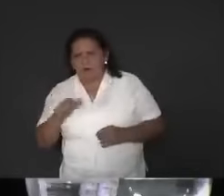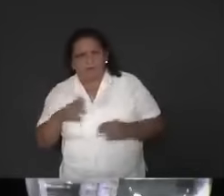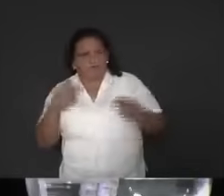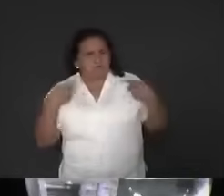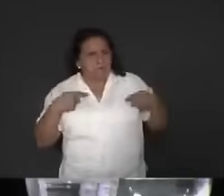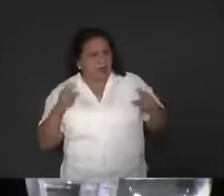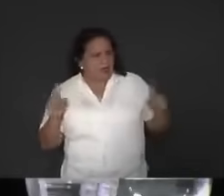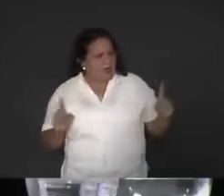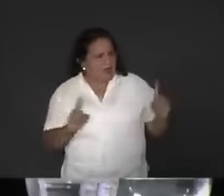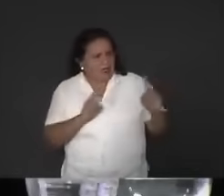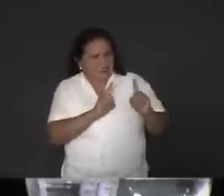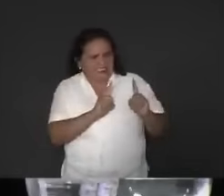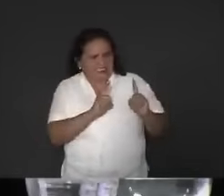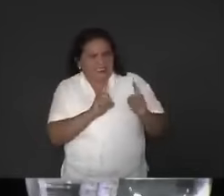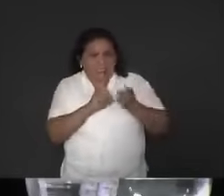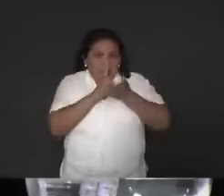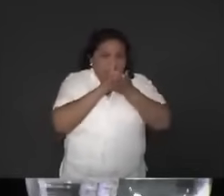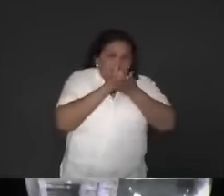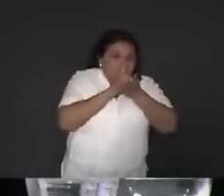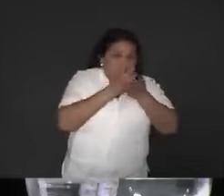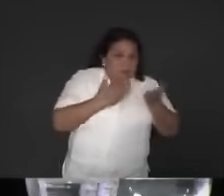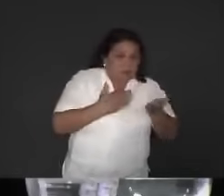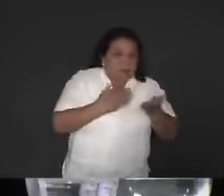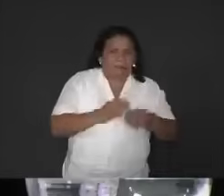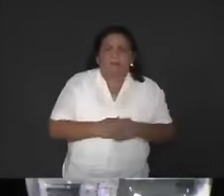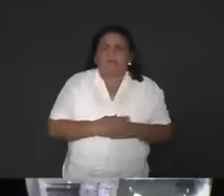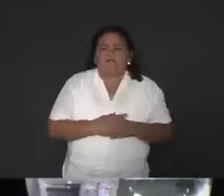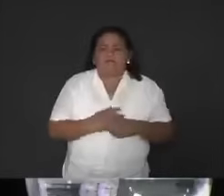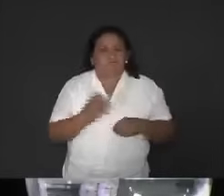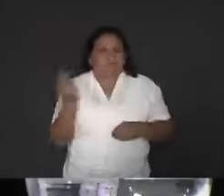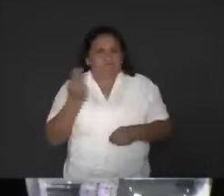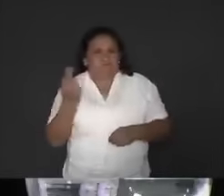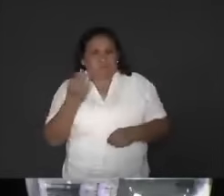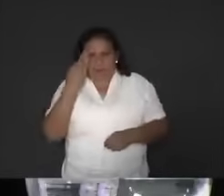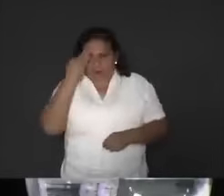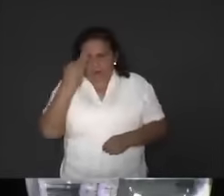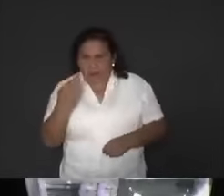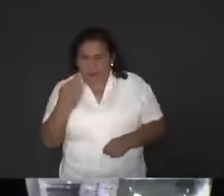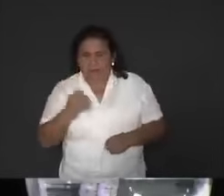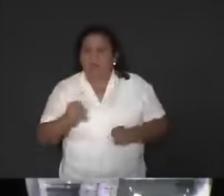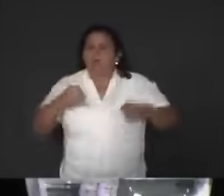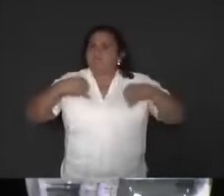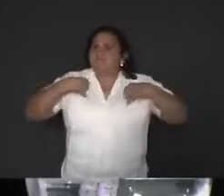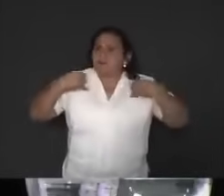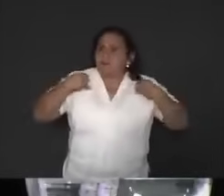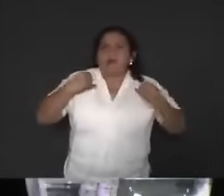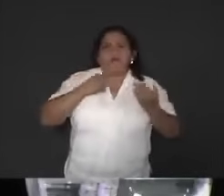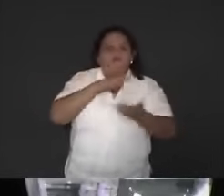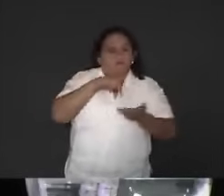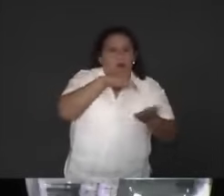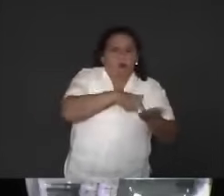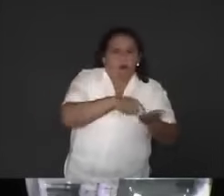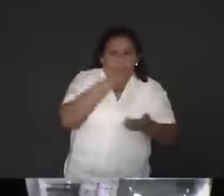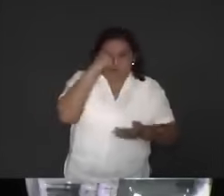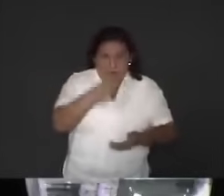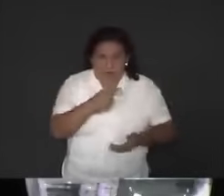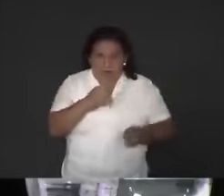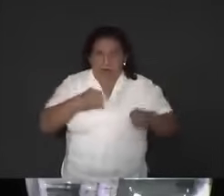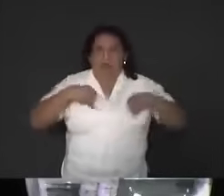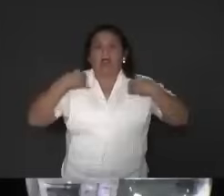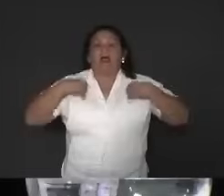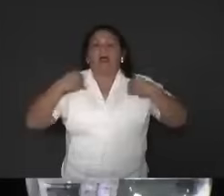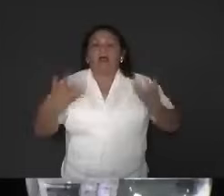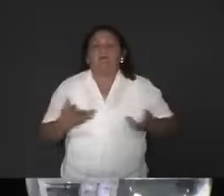otros cuando encuentran la droga. Hay que dar tiempo y lugar a los jóvenes para que tengan espacios